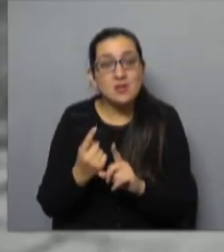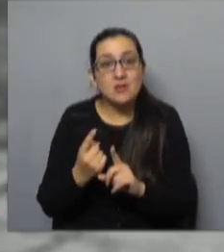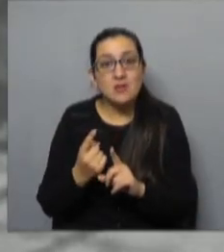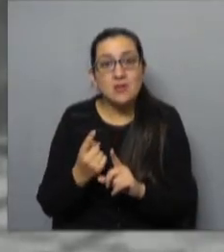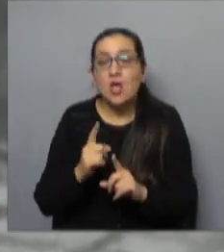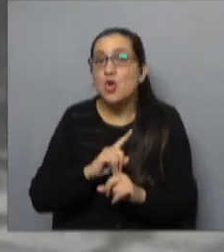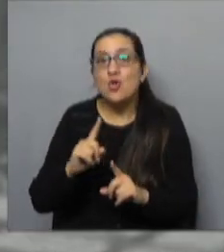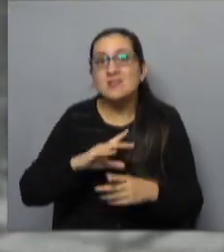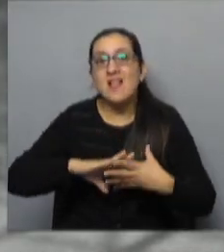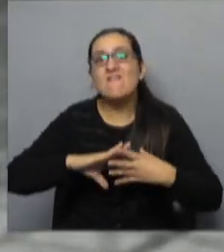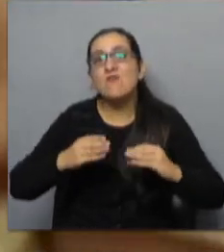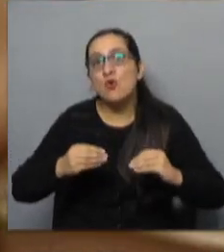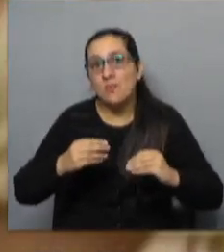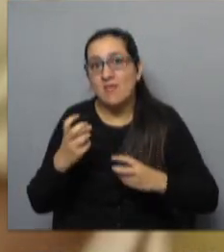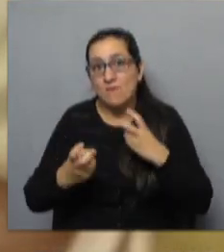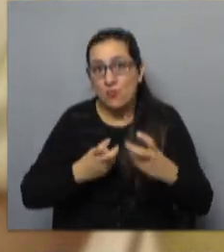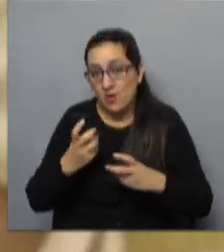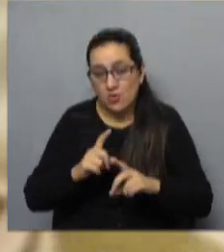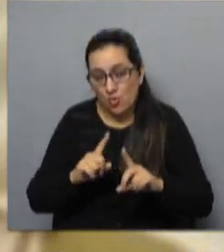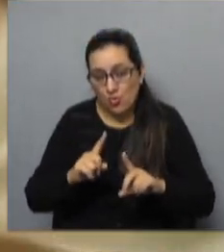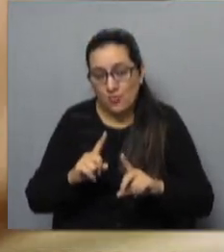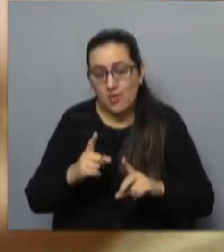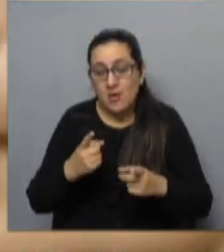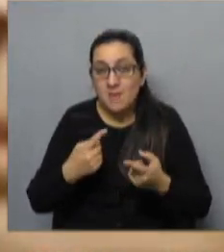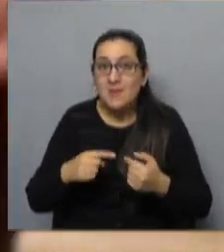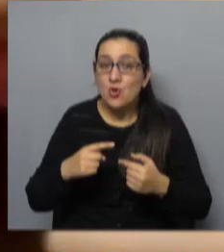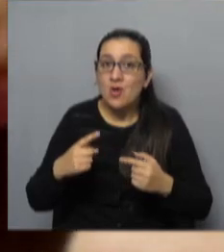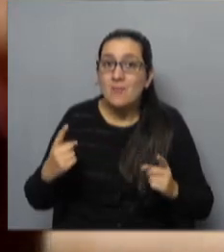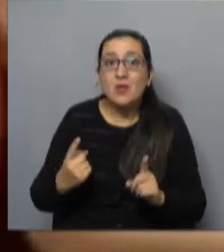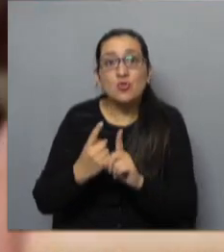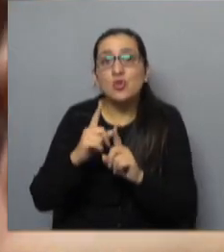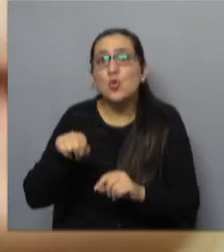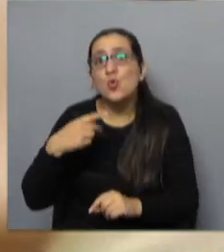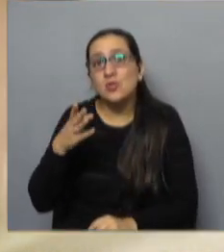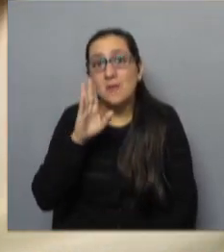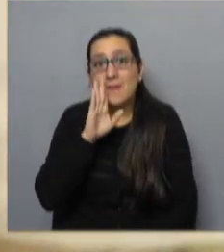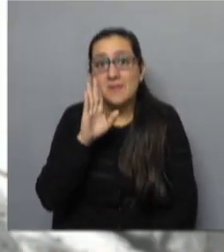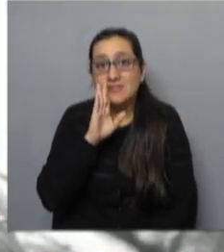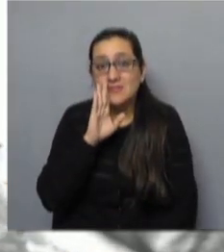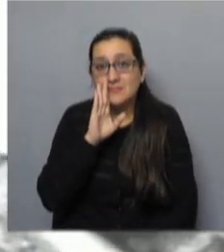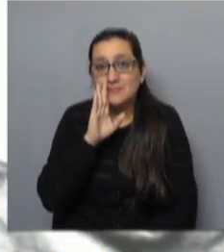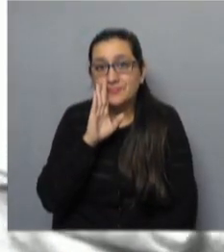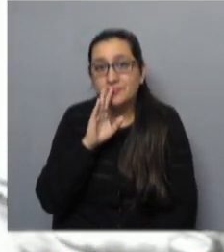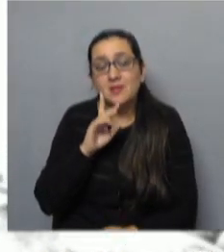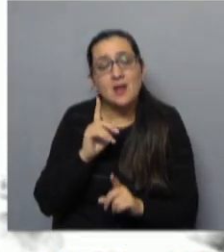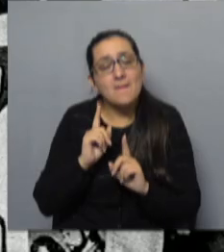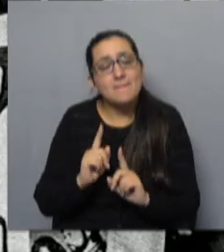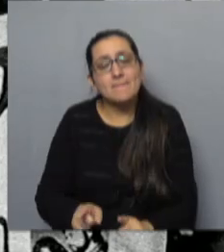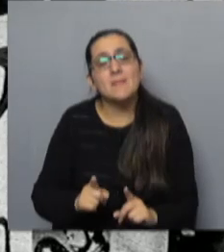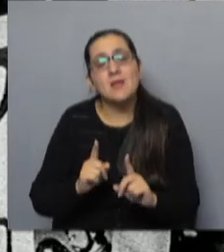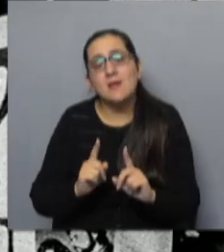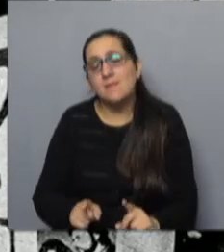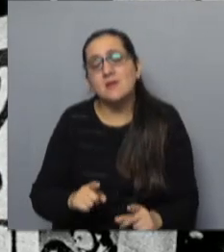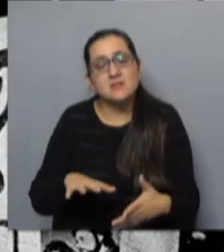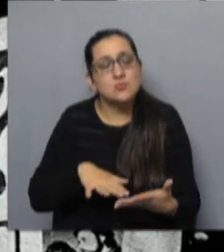la forma de buscar, pero encontré a otras madres que les había pasado lo mismo que a